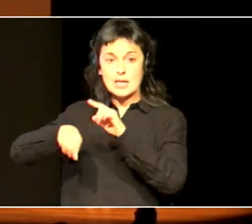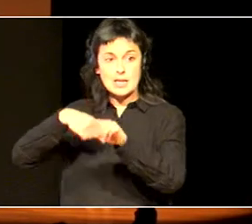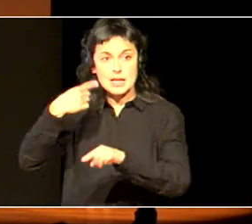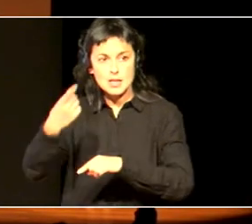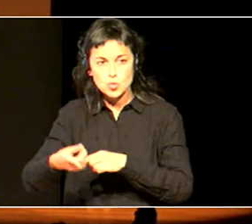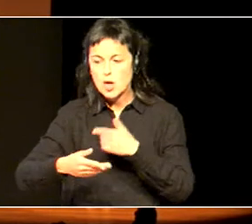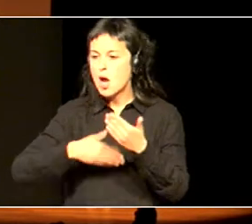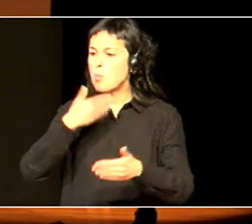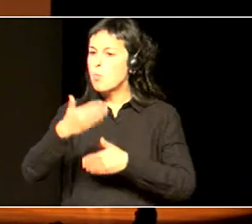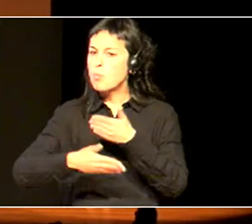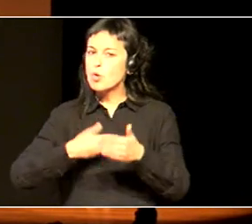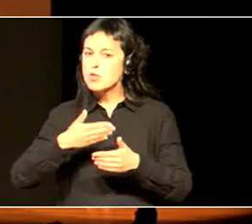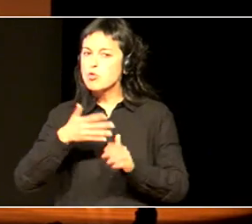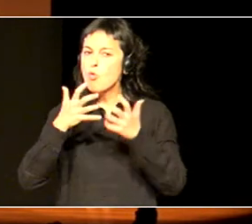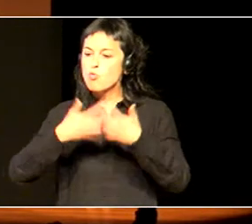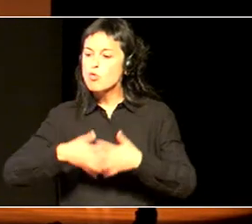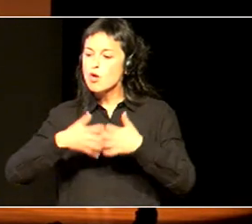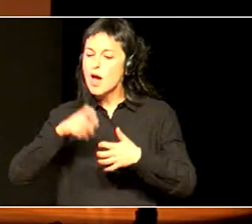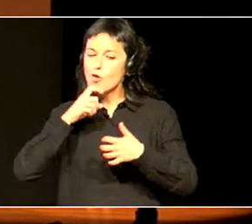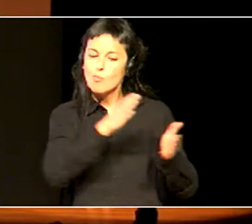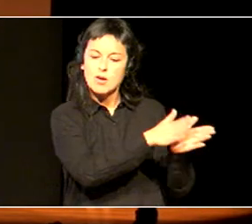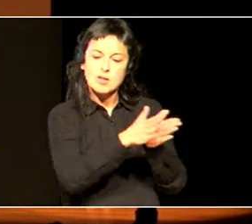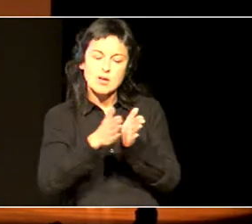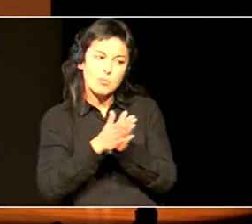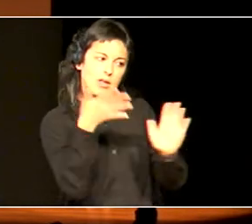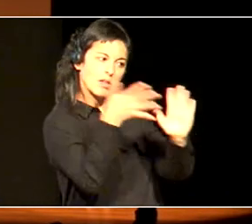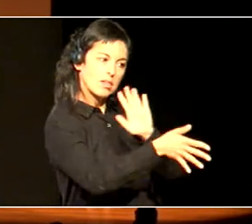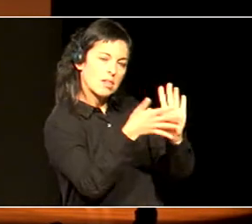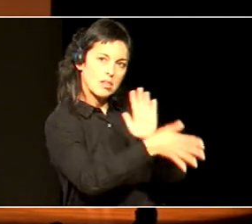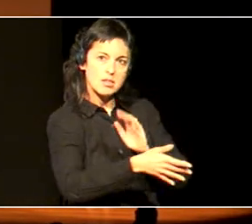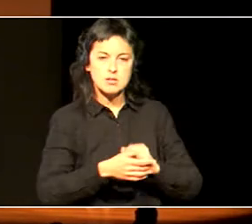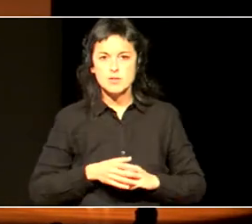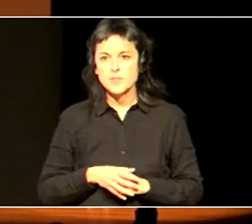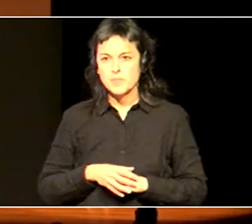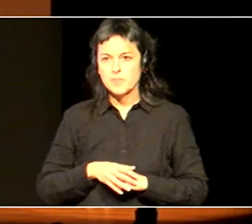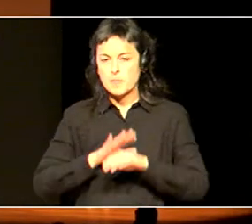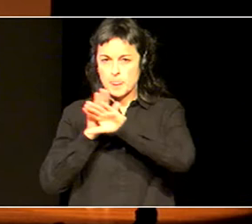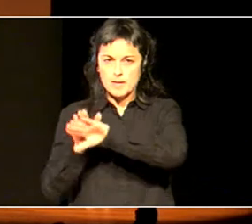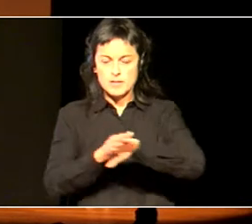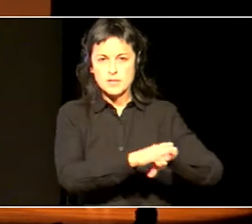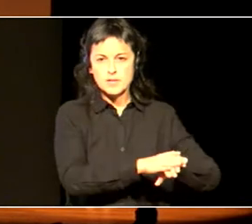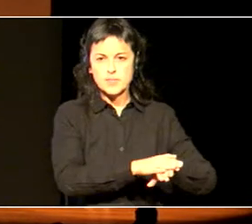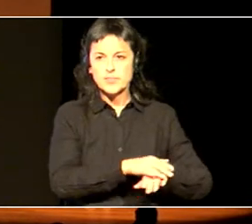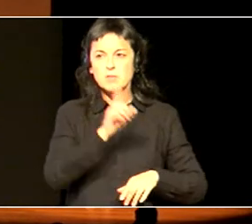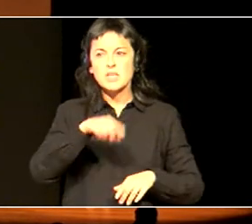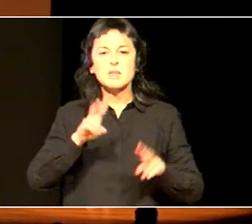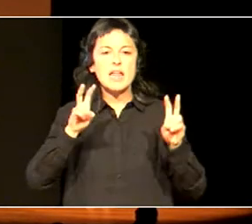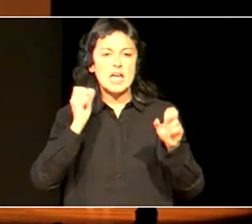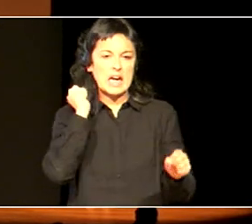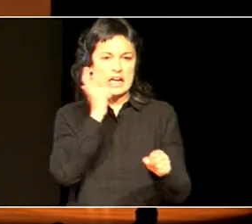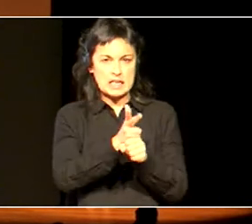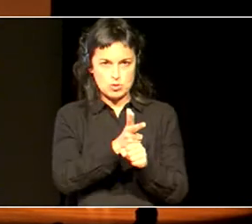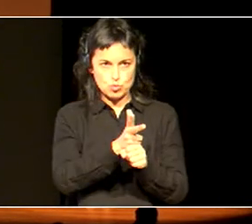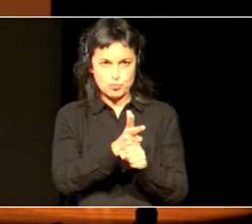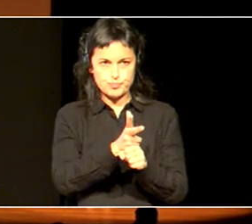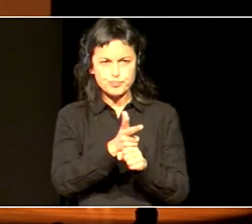un proceso al resto de los compañeros. Por otro lado, tenemos lo que hemos hablado de los retos. En los retos